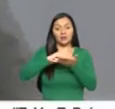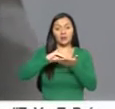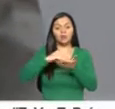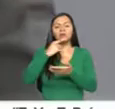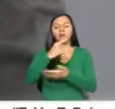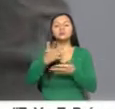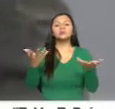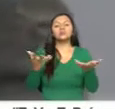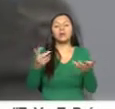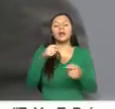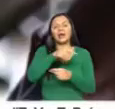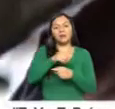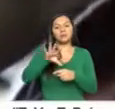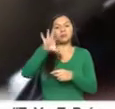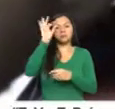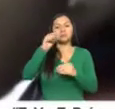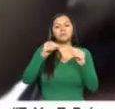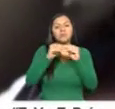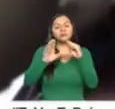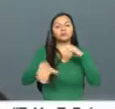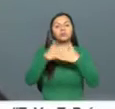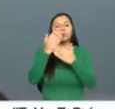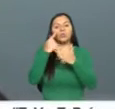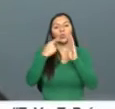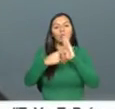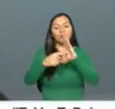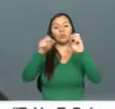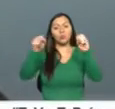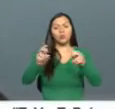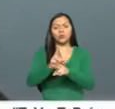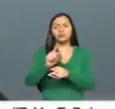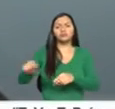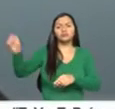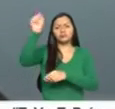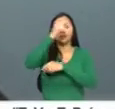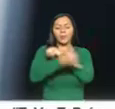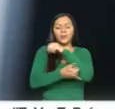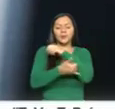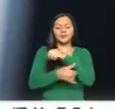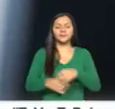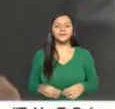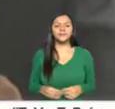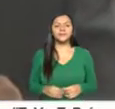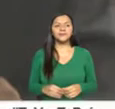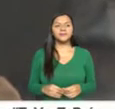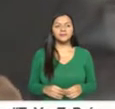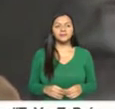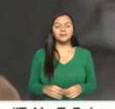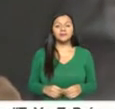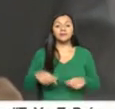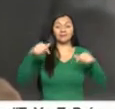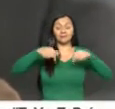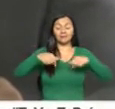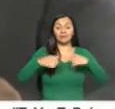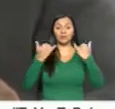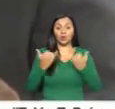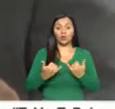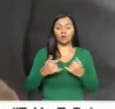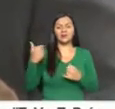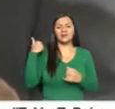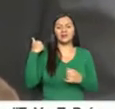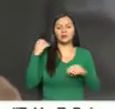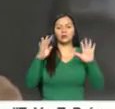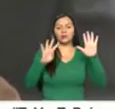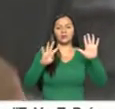que esta es una herramienta vanguardista que ya se utiliza en varios países del mundo. En este momento tenemos